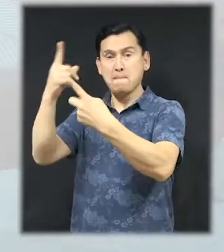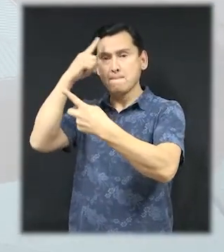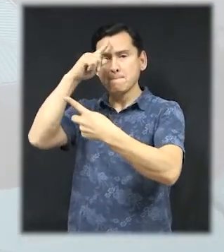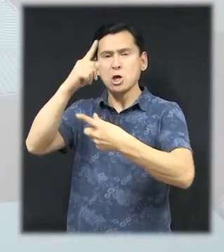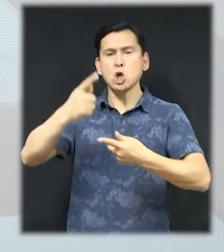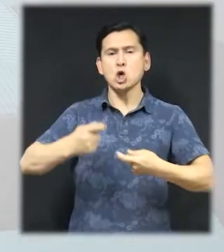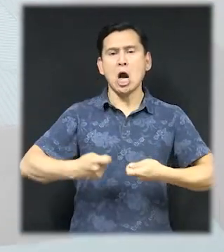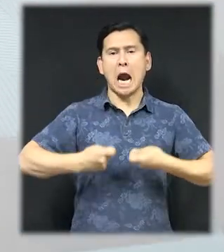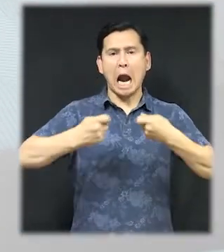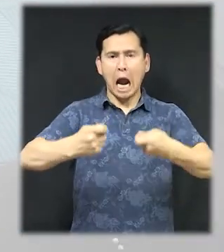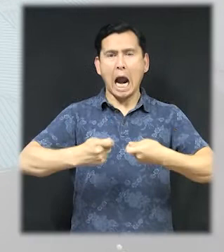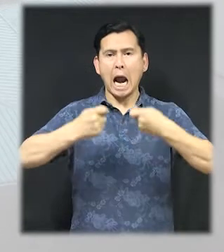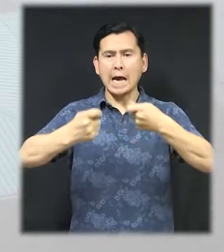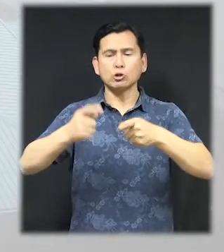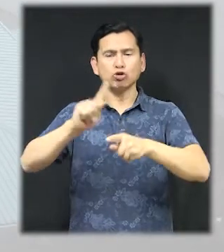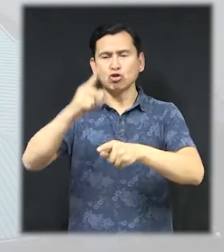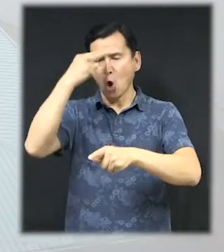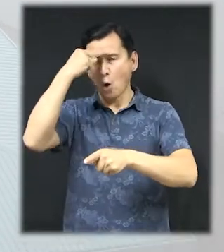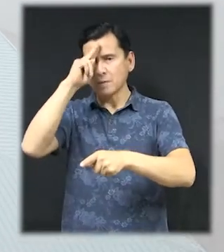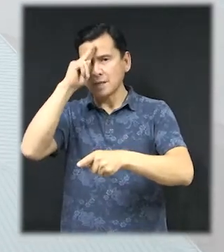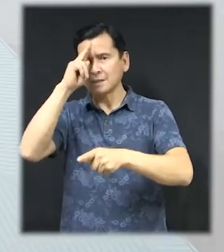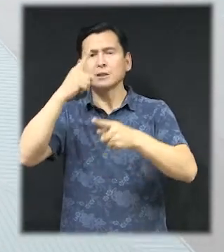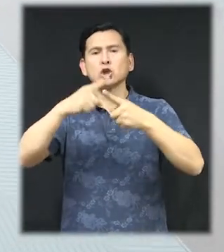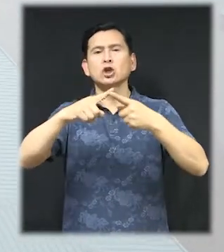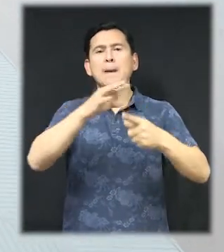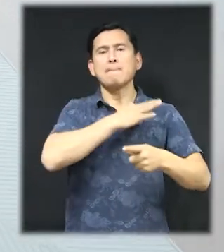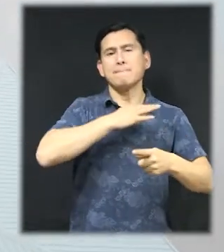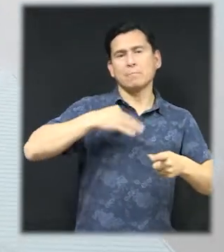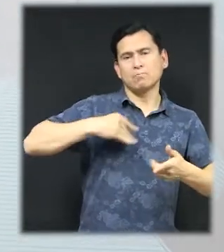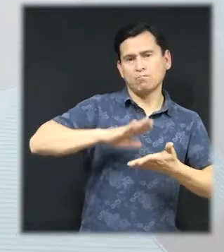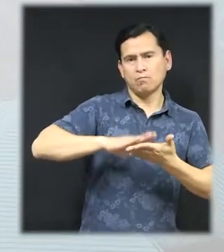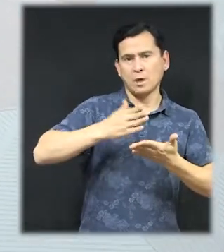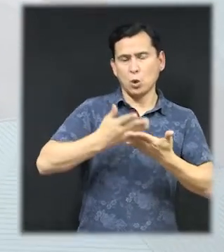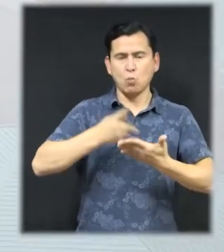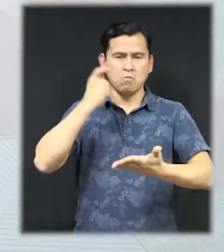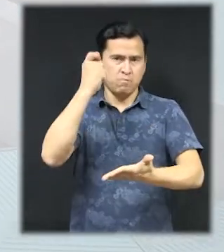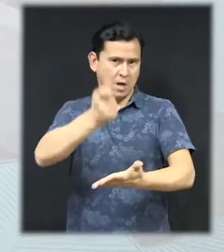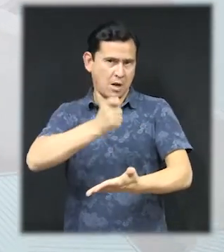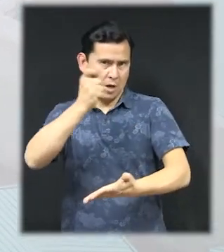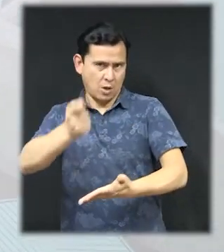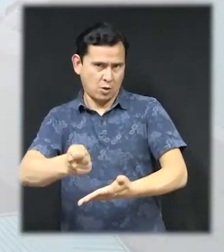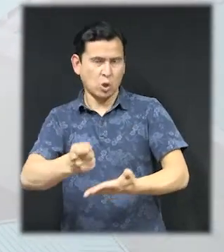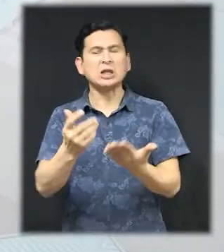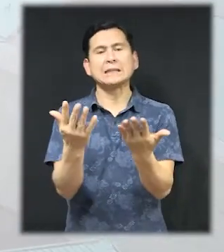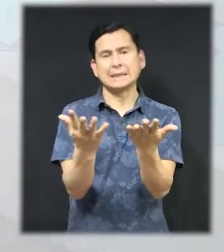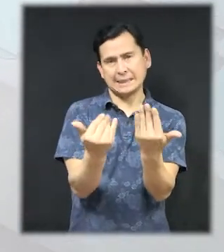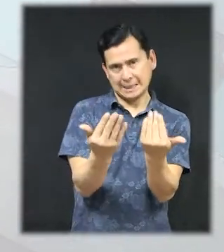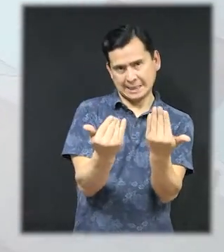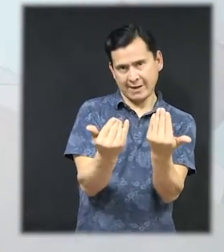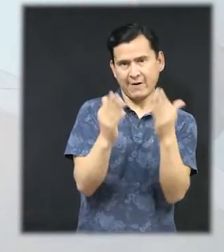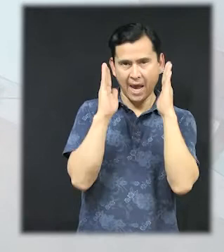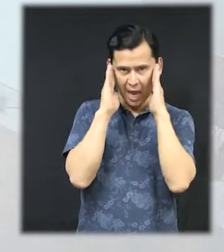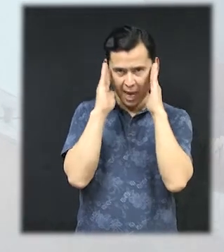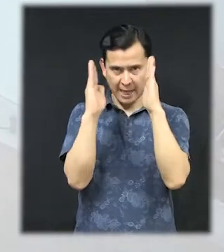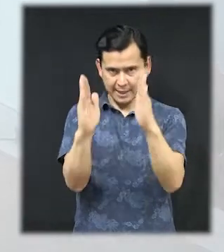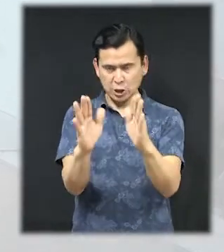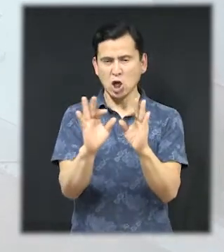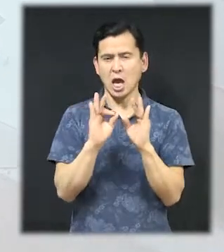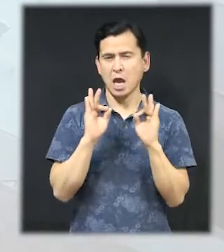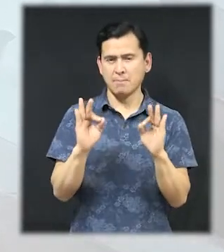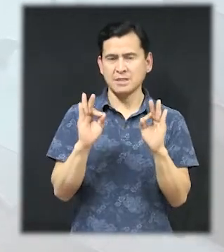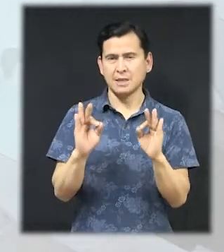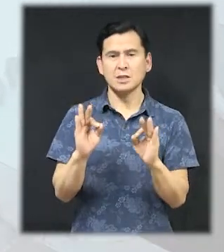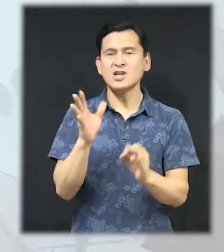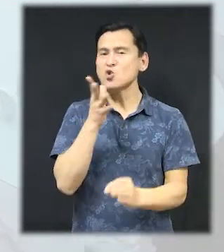principalmente por afecciones agudas, descompensadas o que requerían la atención de alguna especialidad no presente en el